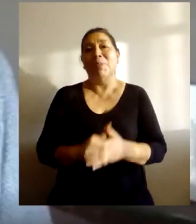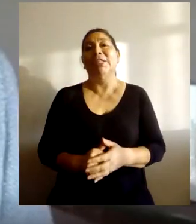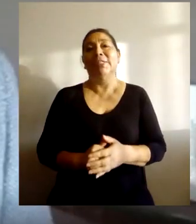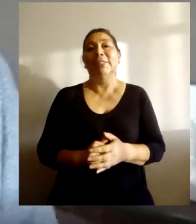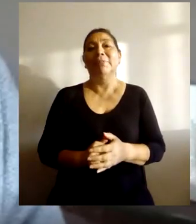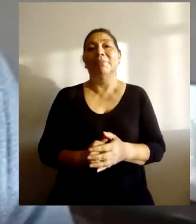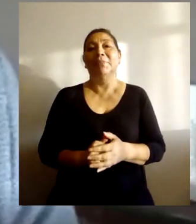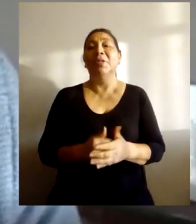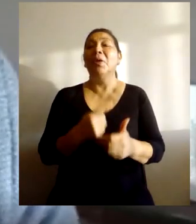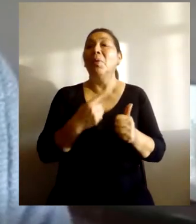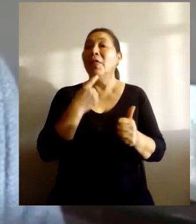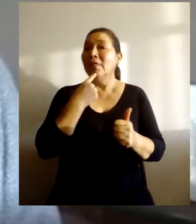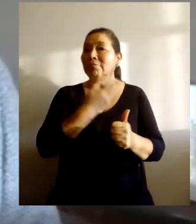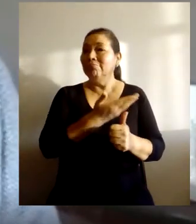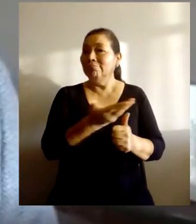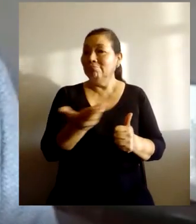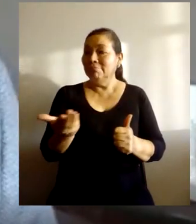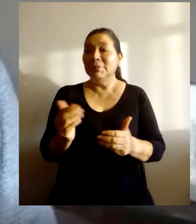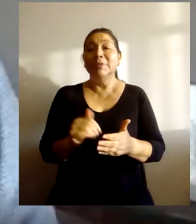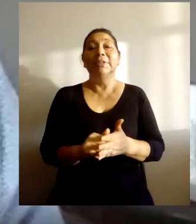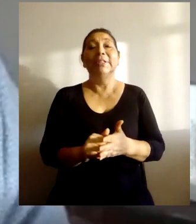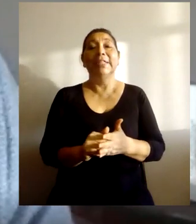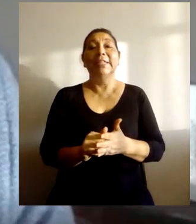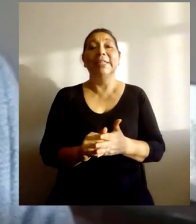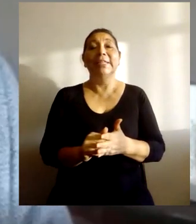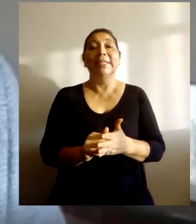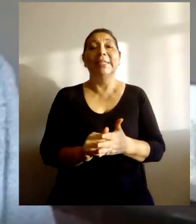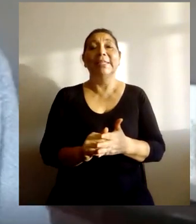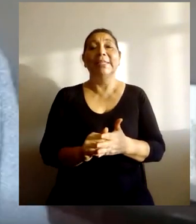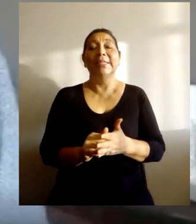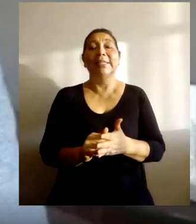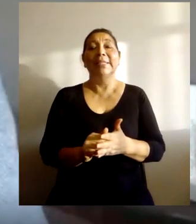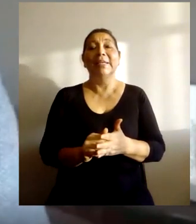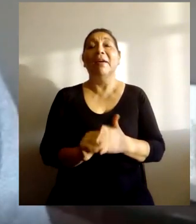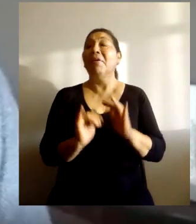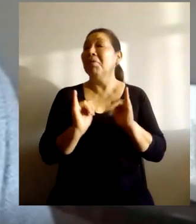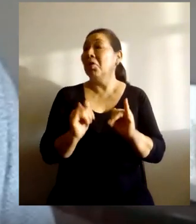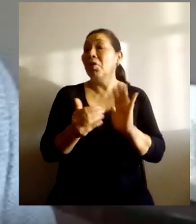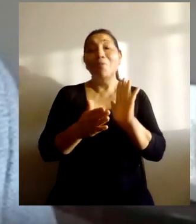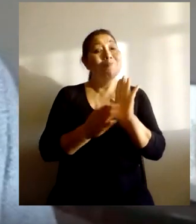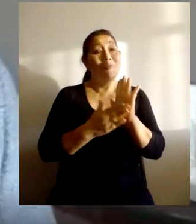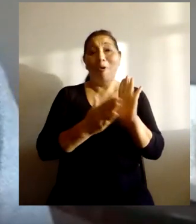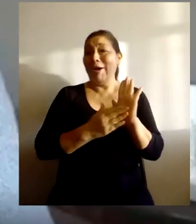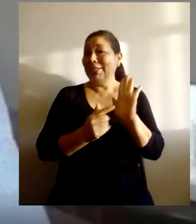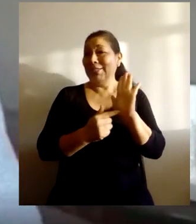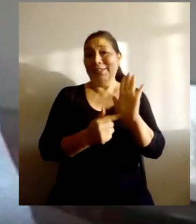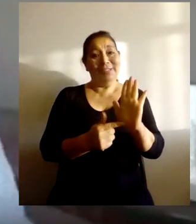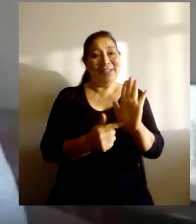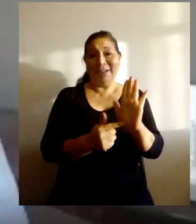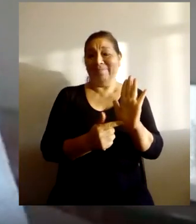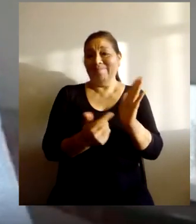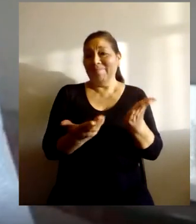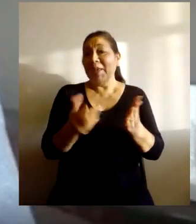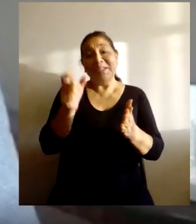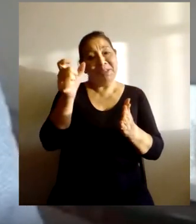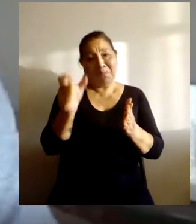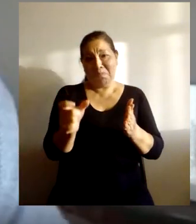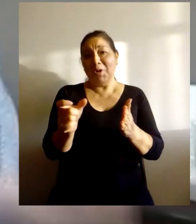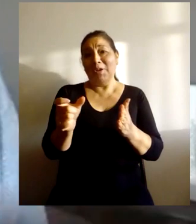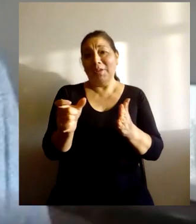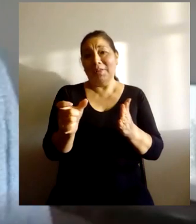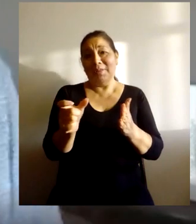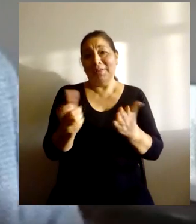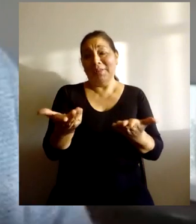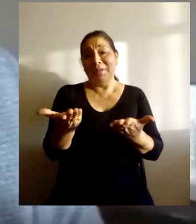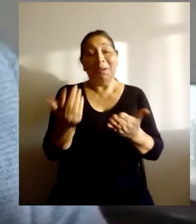informes ocupacionales. Con lo cual, señores magistrados, como les digo, queda constancia de que efectivamente esta persona,